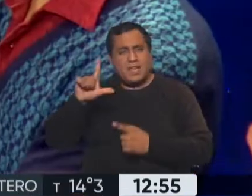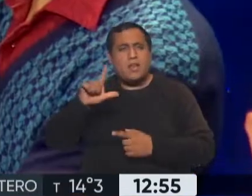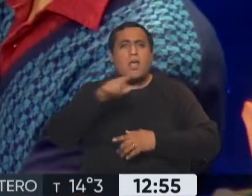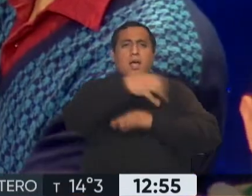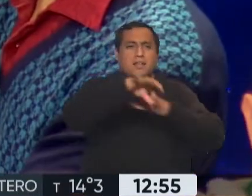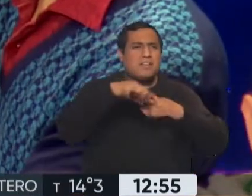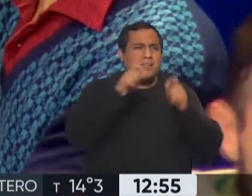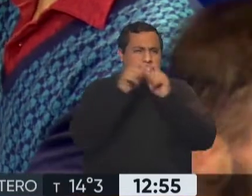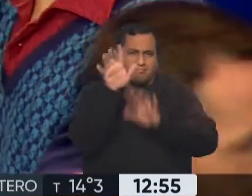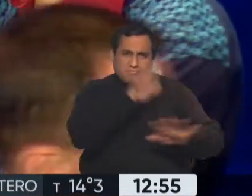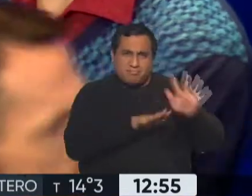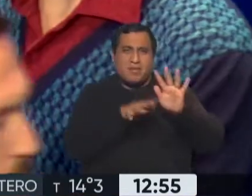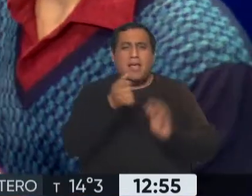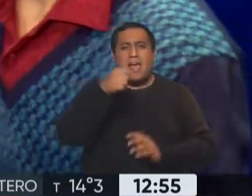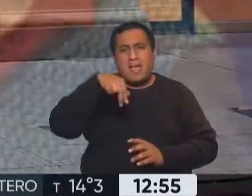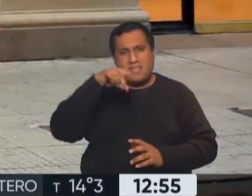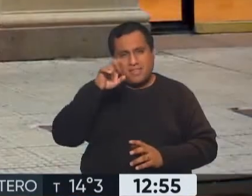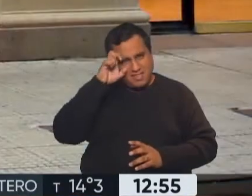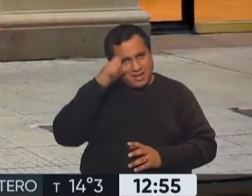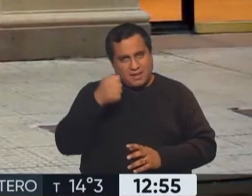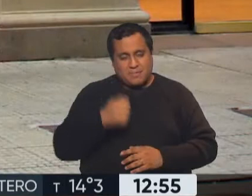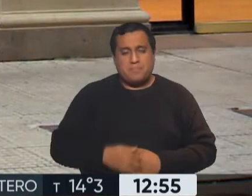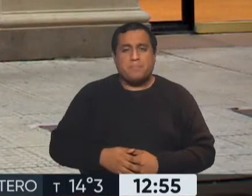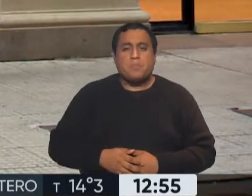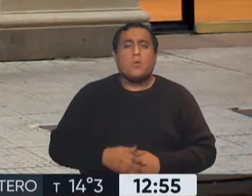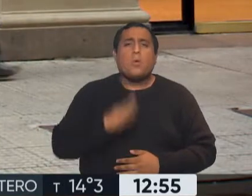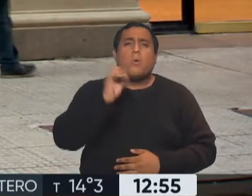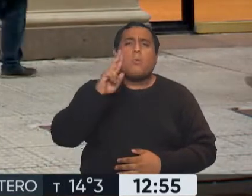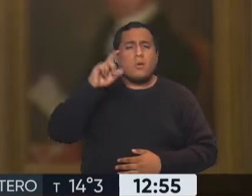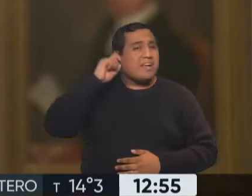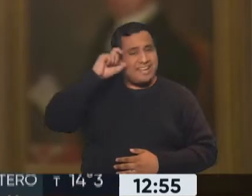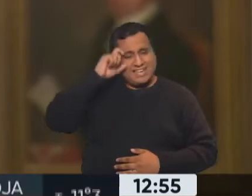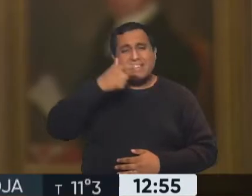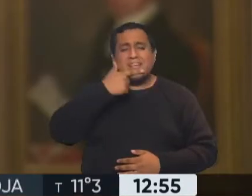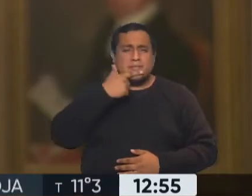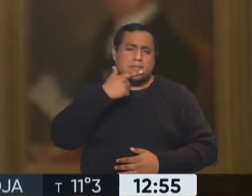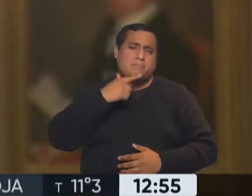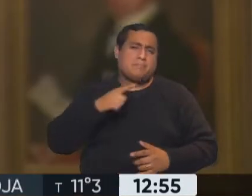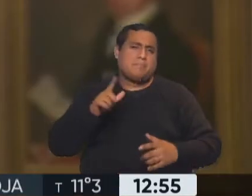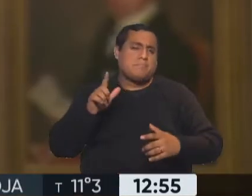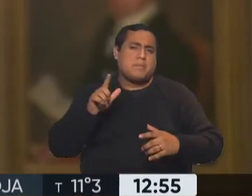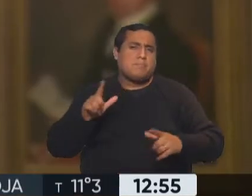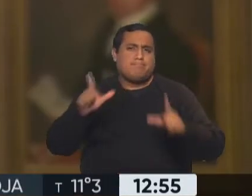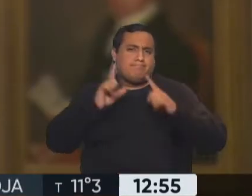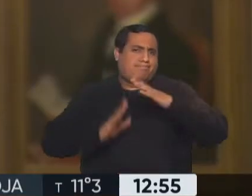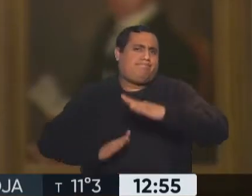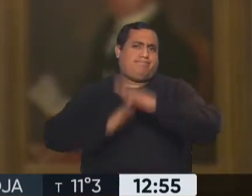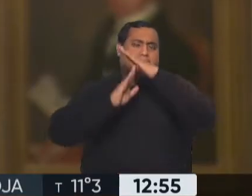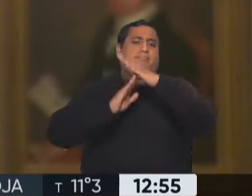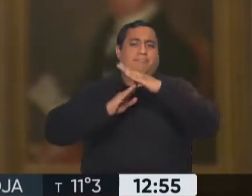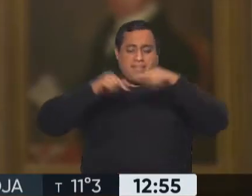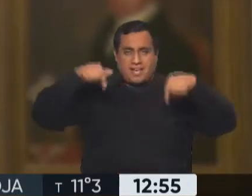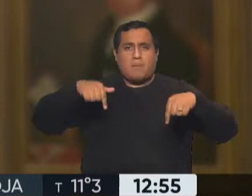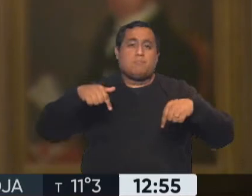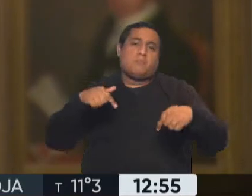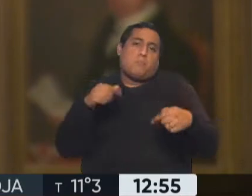la remodelación, Andrea Amster. Borges es un personaje central de nuestro centro cultural, lo lleva, digamos, en su propio